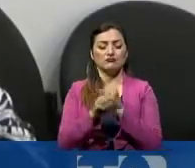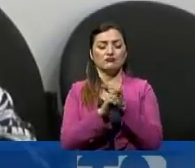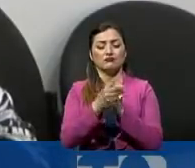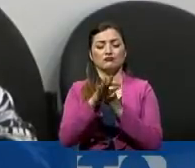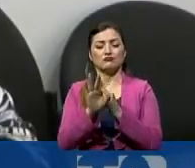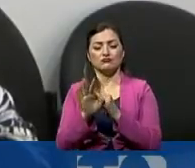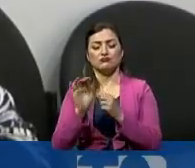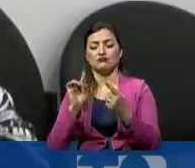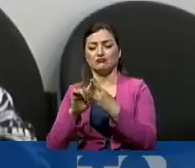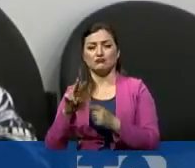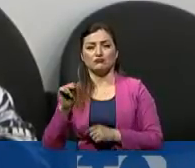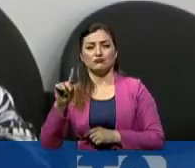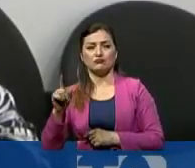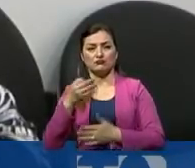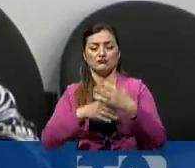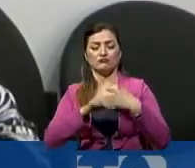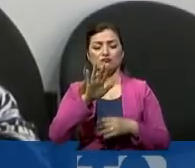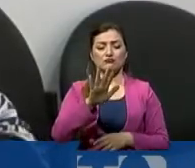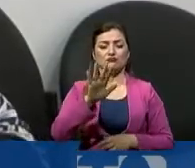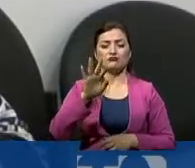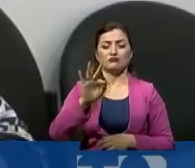al 2021 han sido